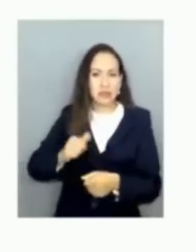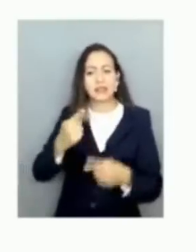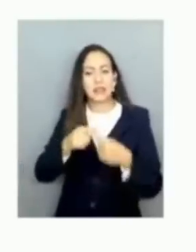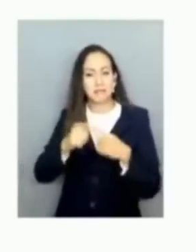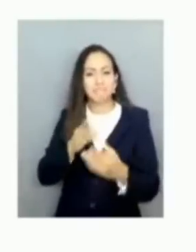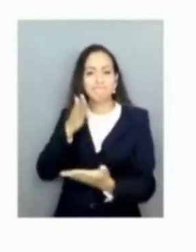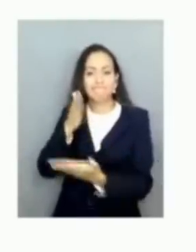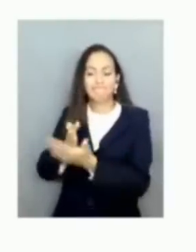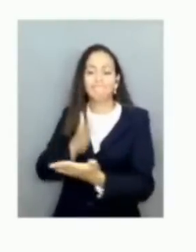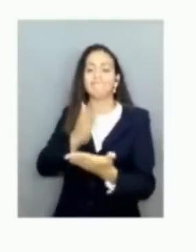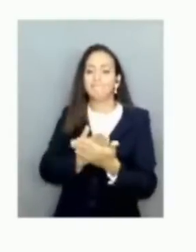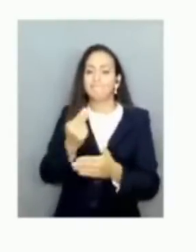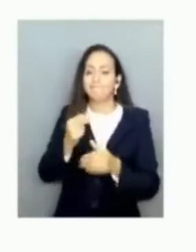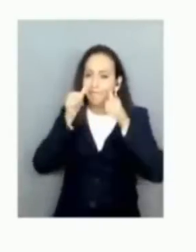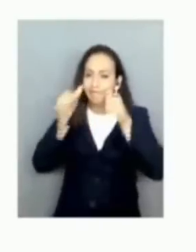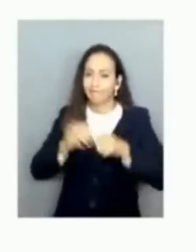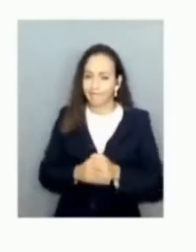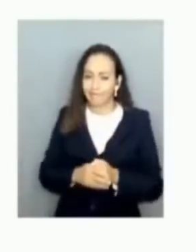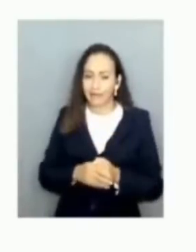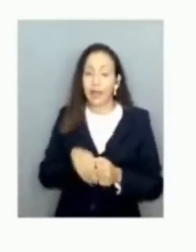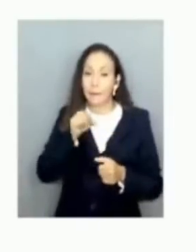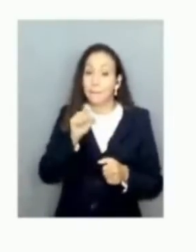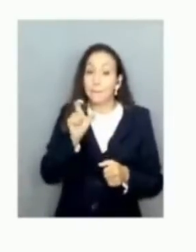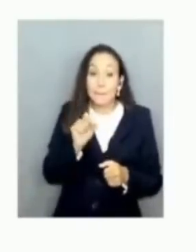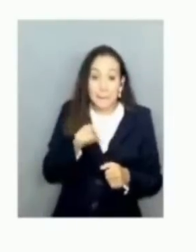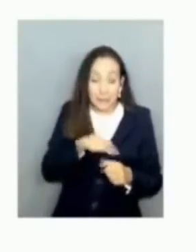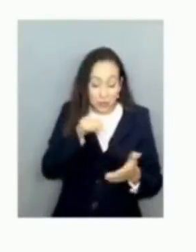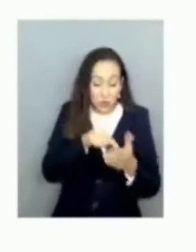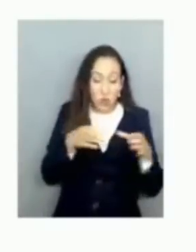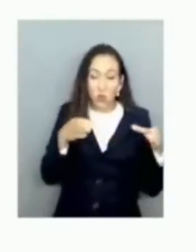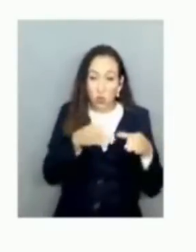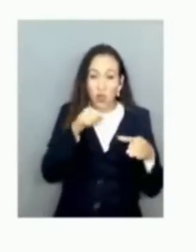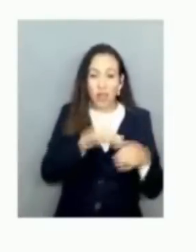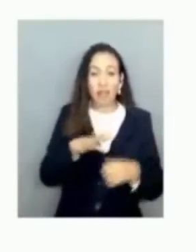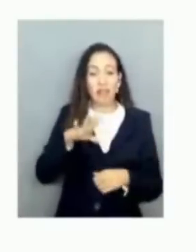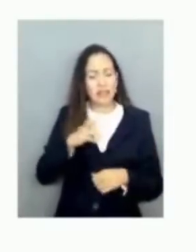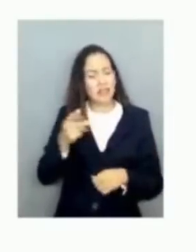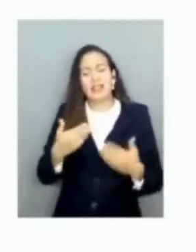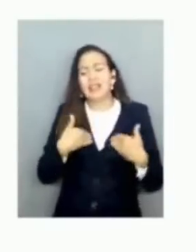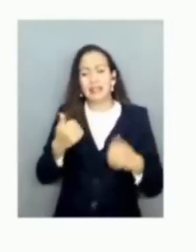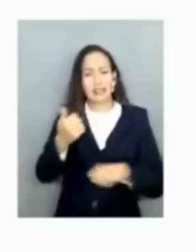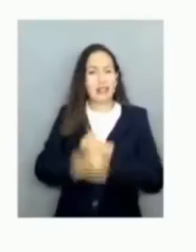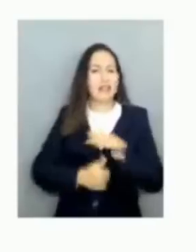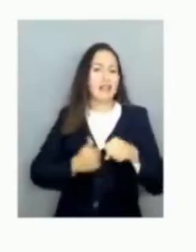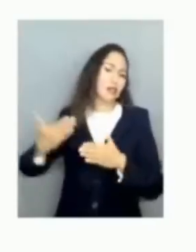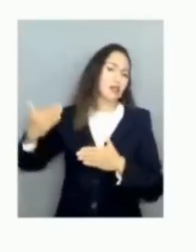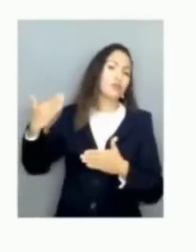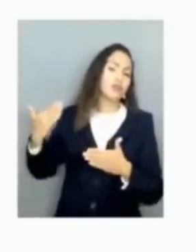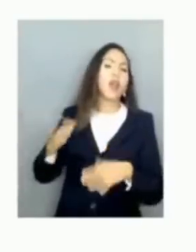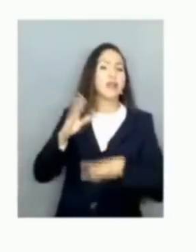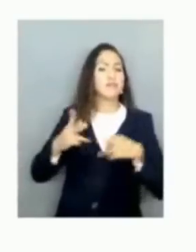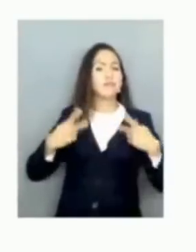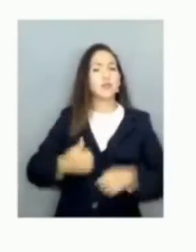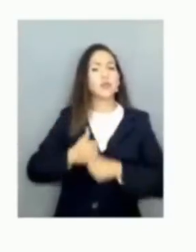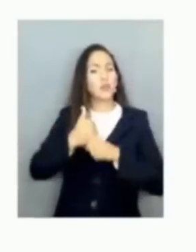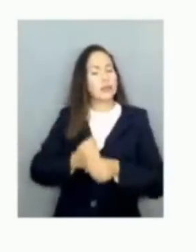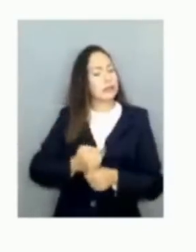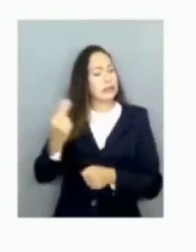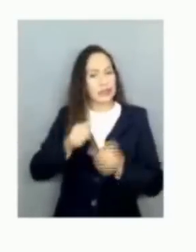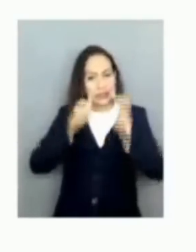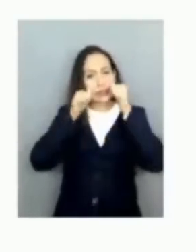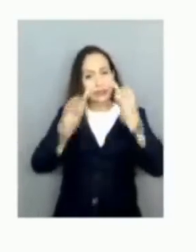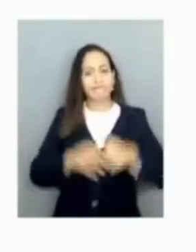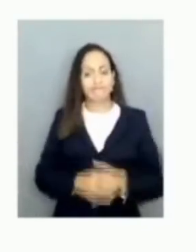tiempo. No contestaba a nada, no respondía a ninguna crítica, pero